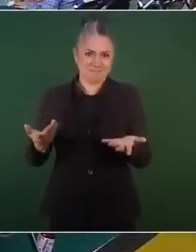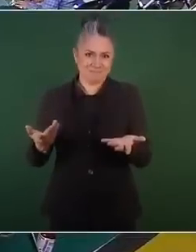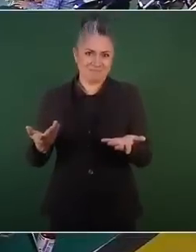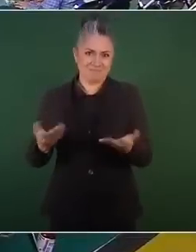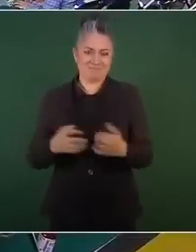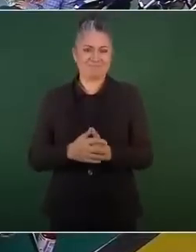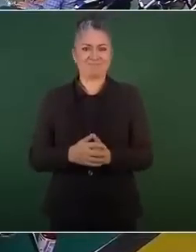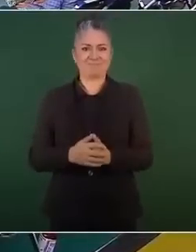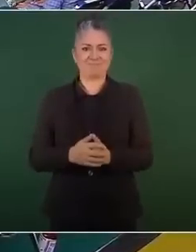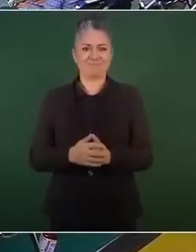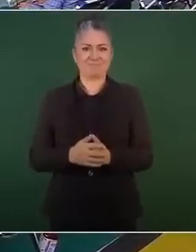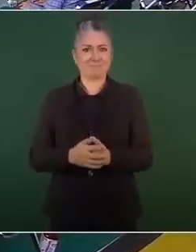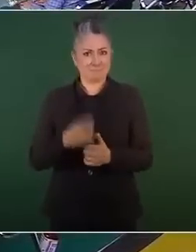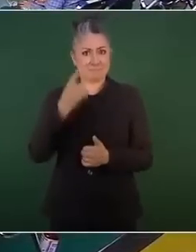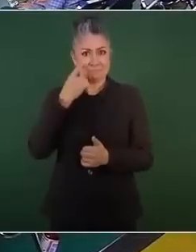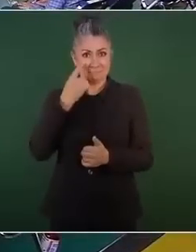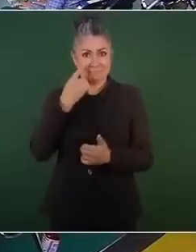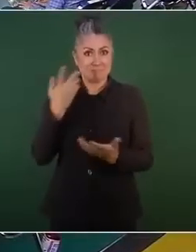Mire,